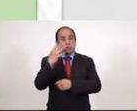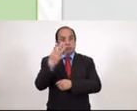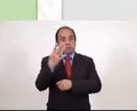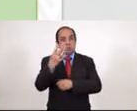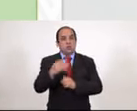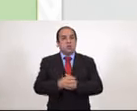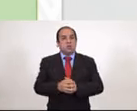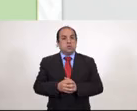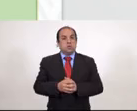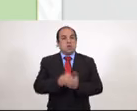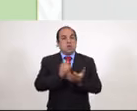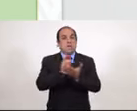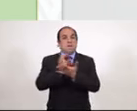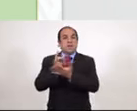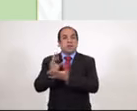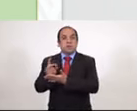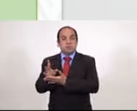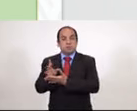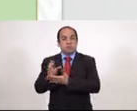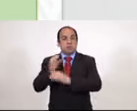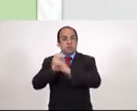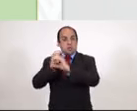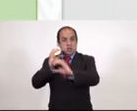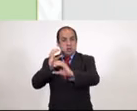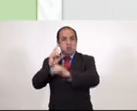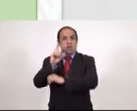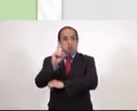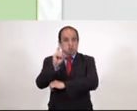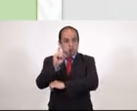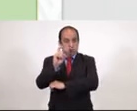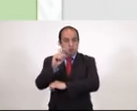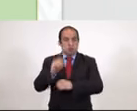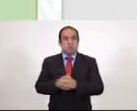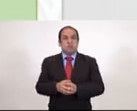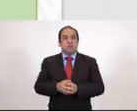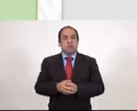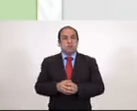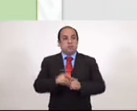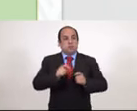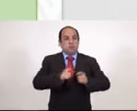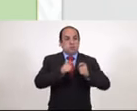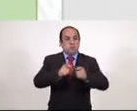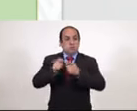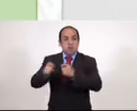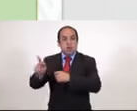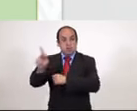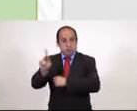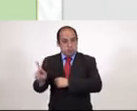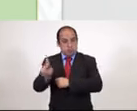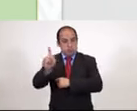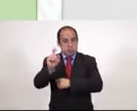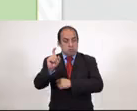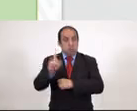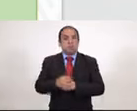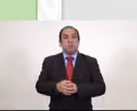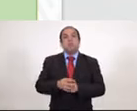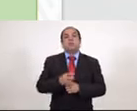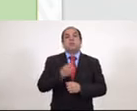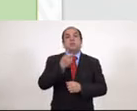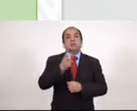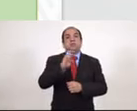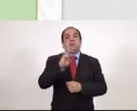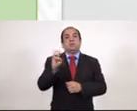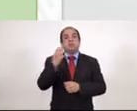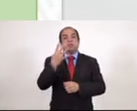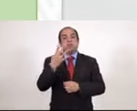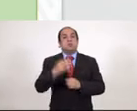viajes de pipas para suministrar agua a la población. A estos 304 viajes